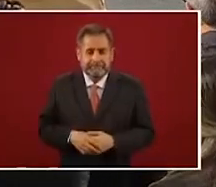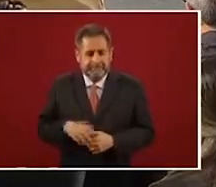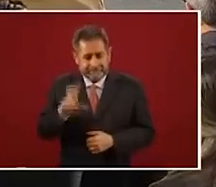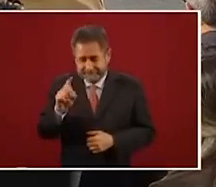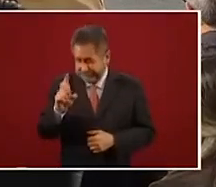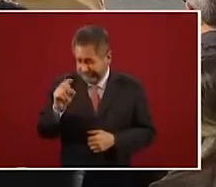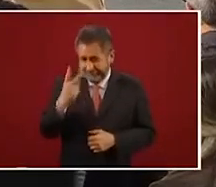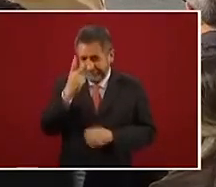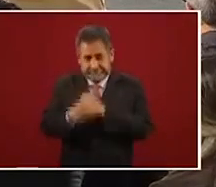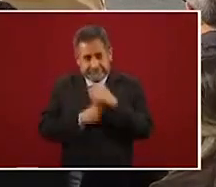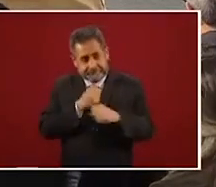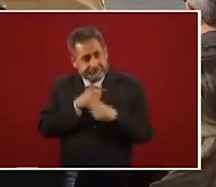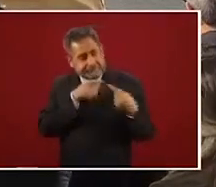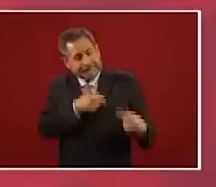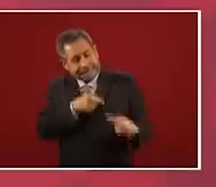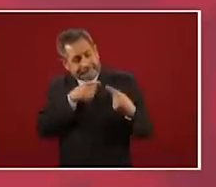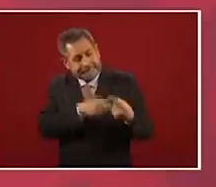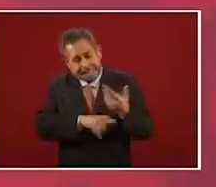32 años.